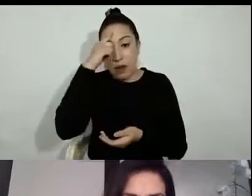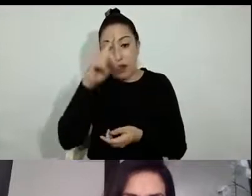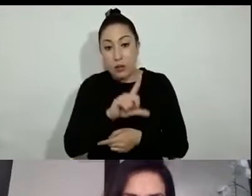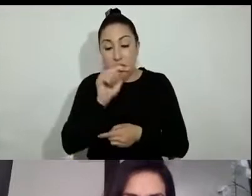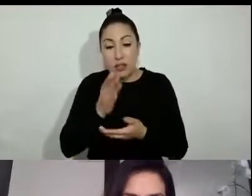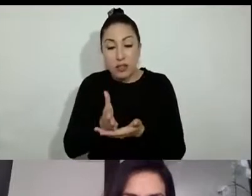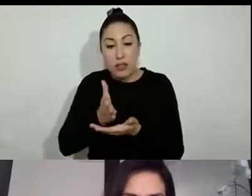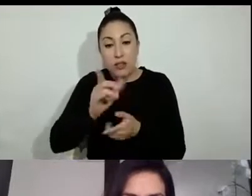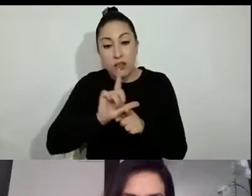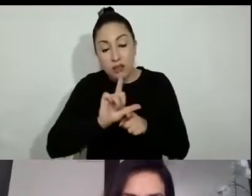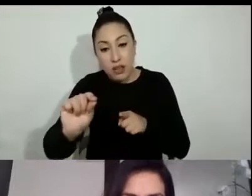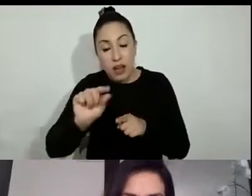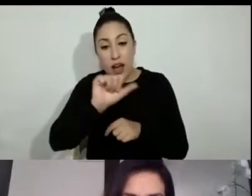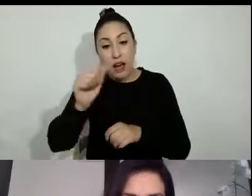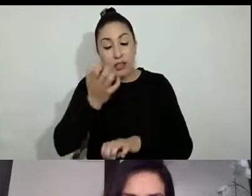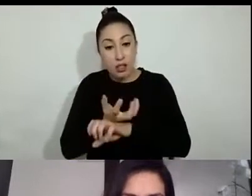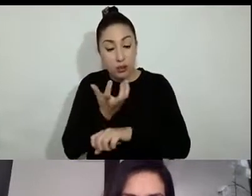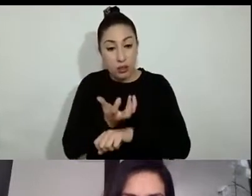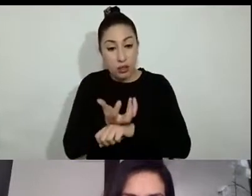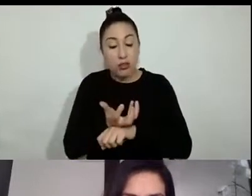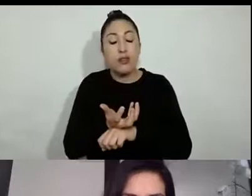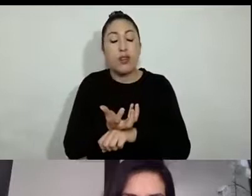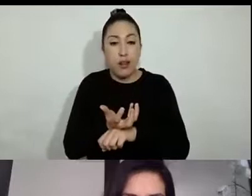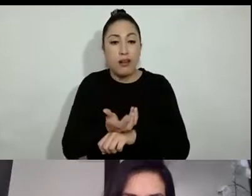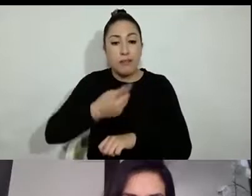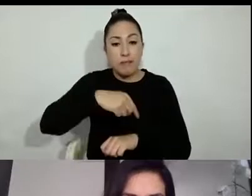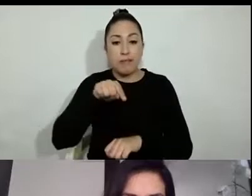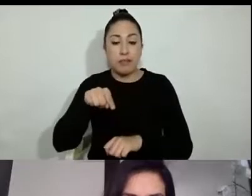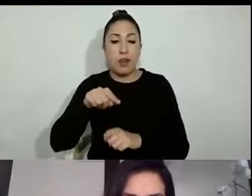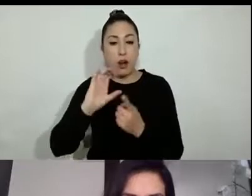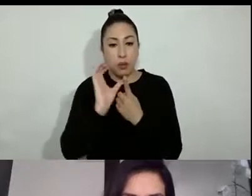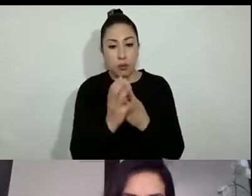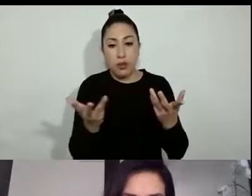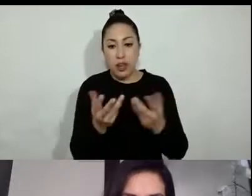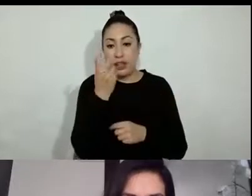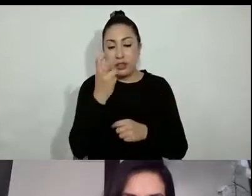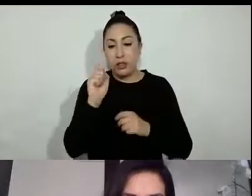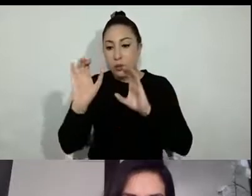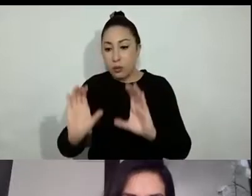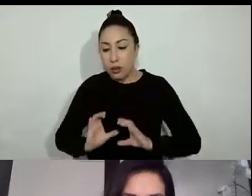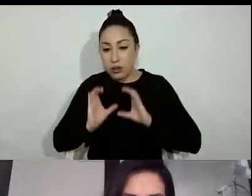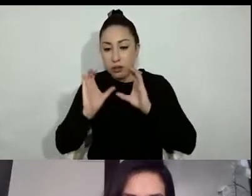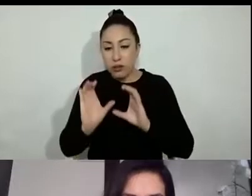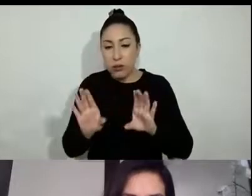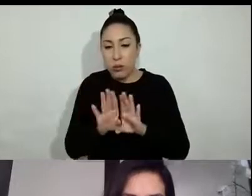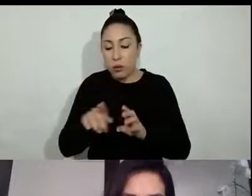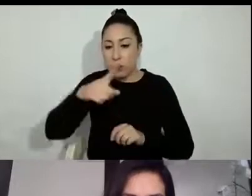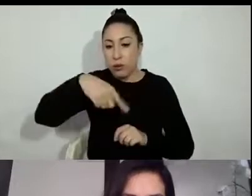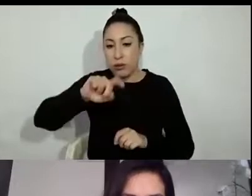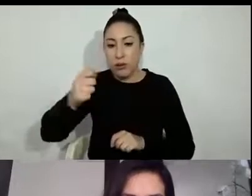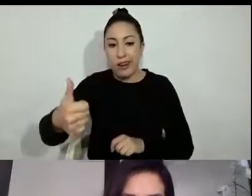garantizado en los aspectos básicos de cualquier